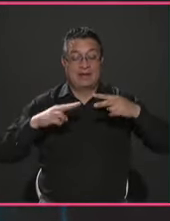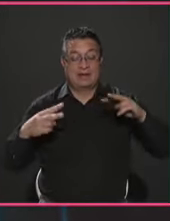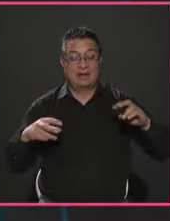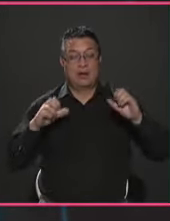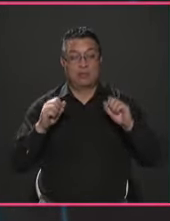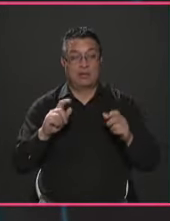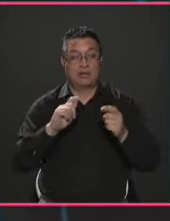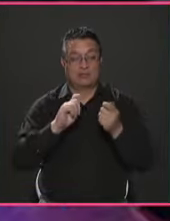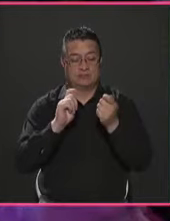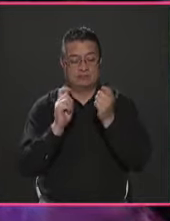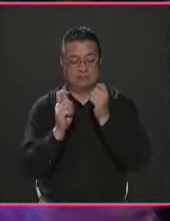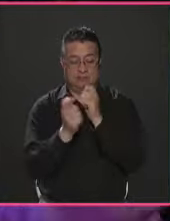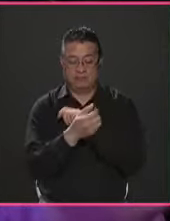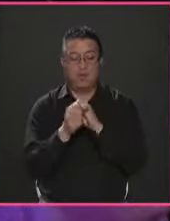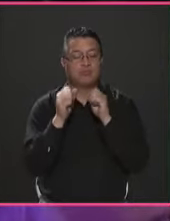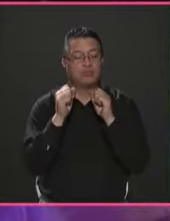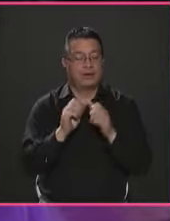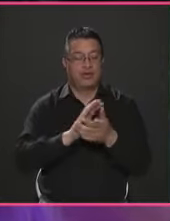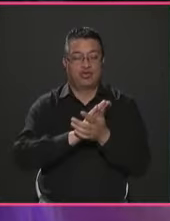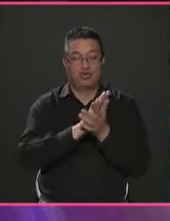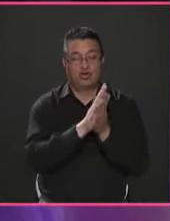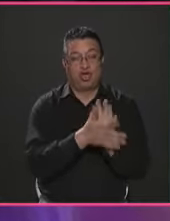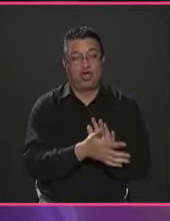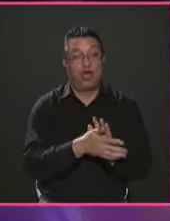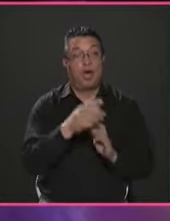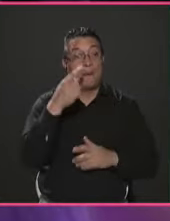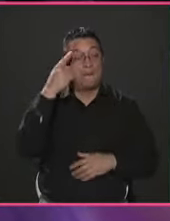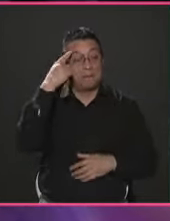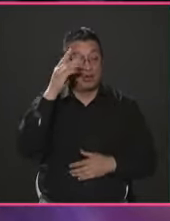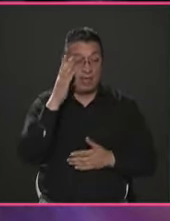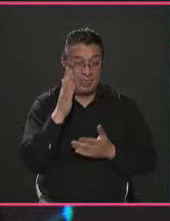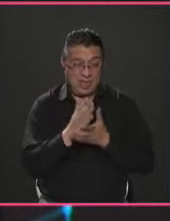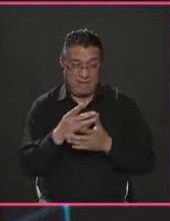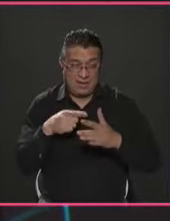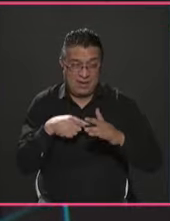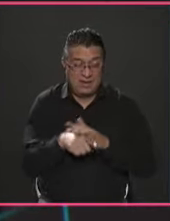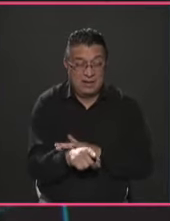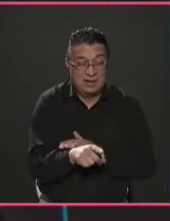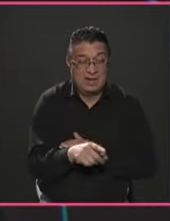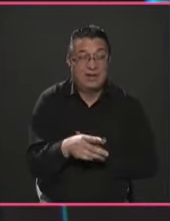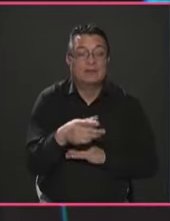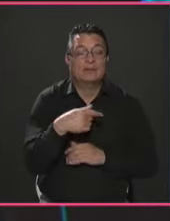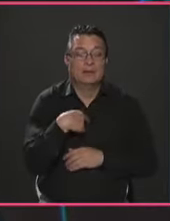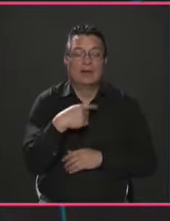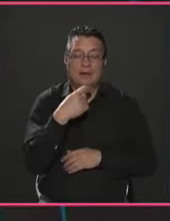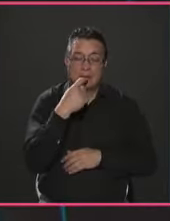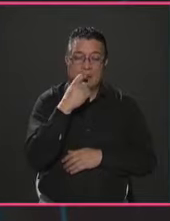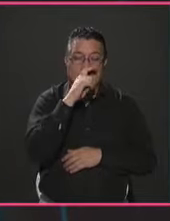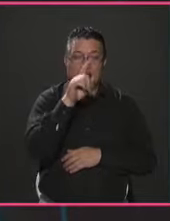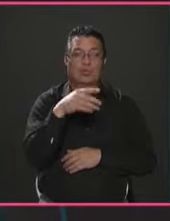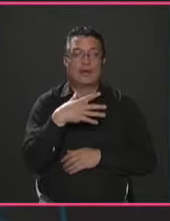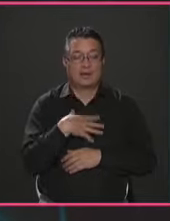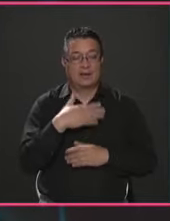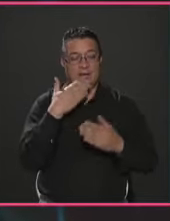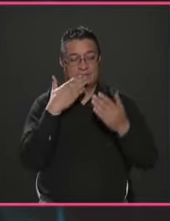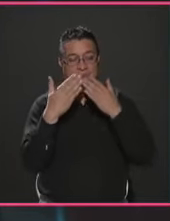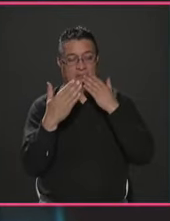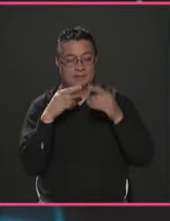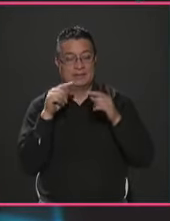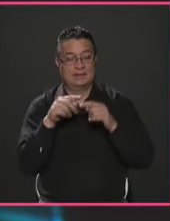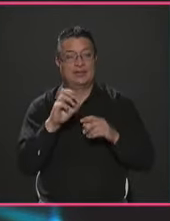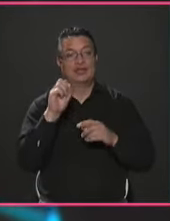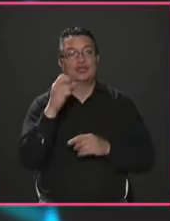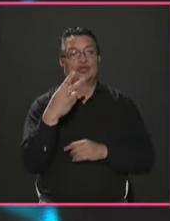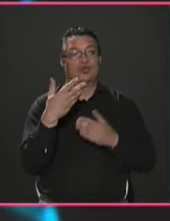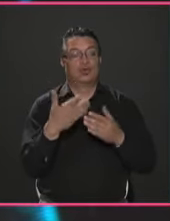revolucionar absolutamente todo pero debería hacerlo Esa es la pregunta que queremos abrir En esta segunda